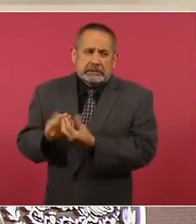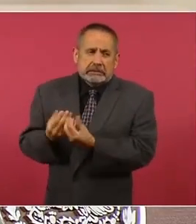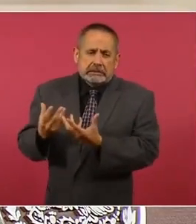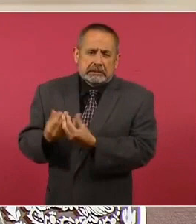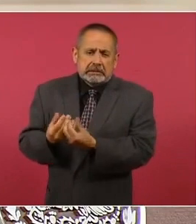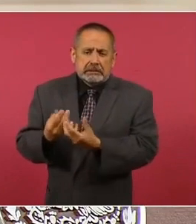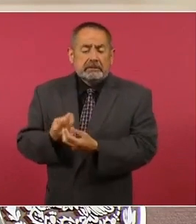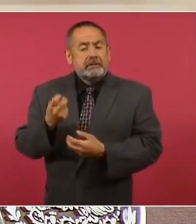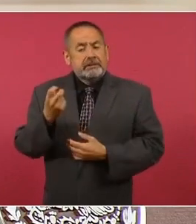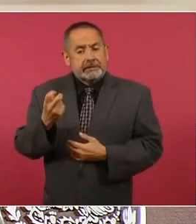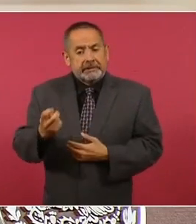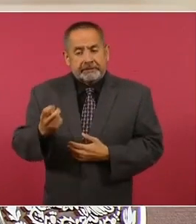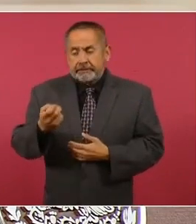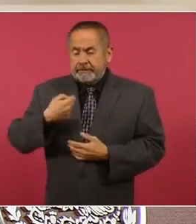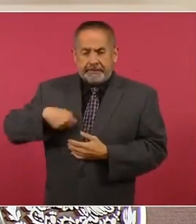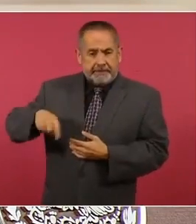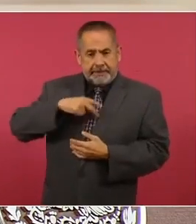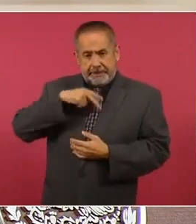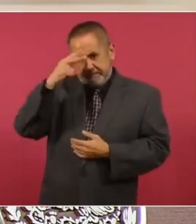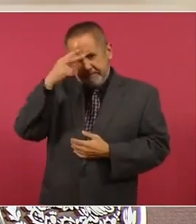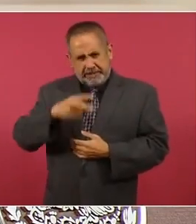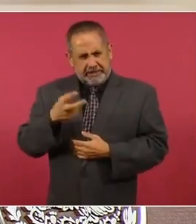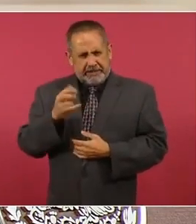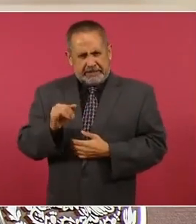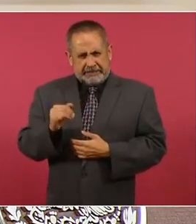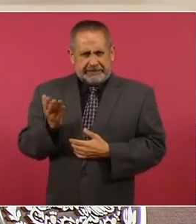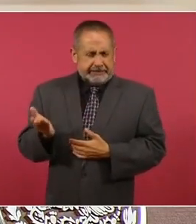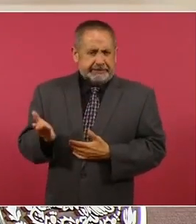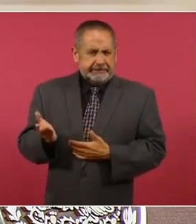por la manera como somos los mexicanos.